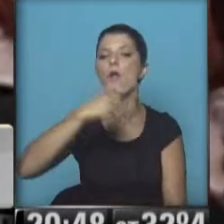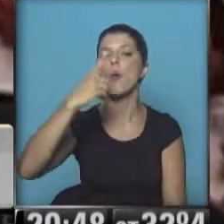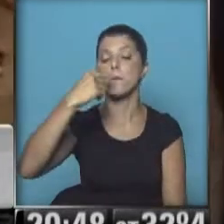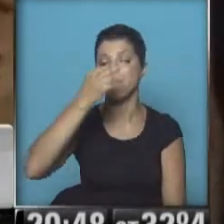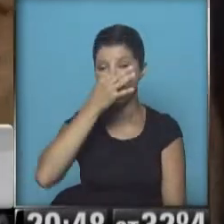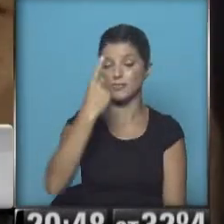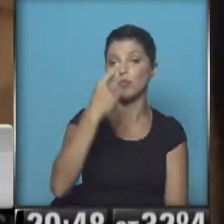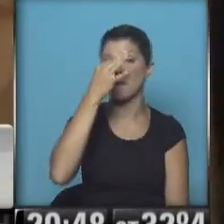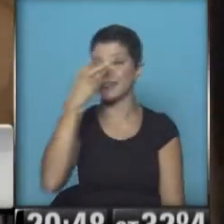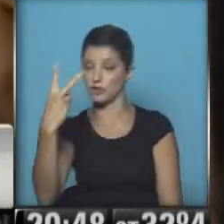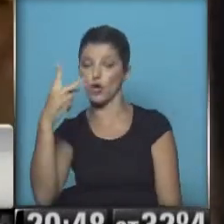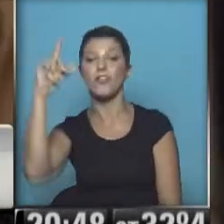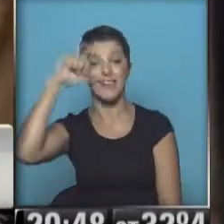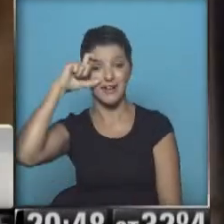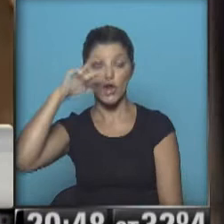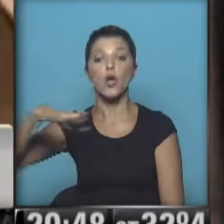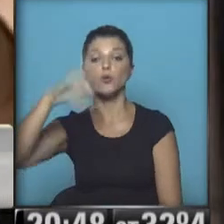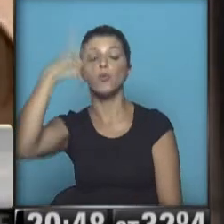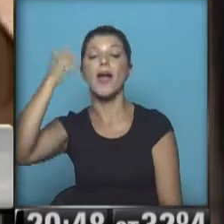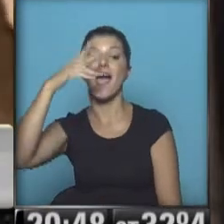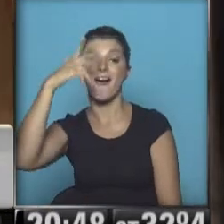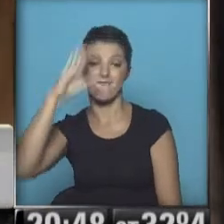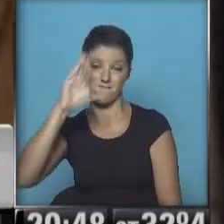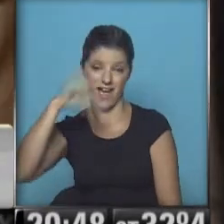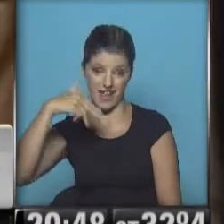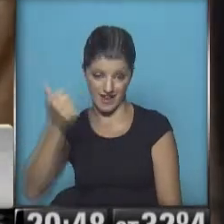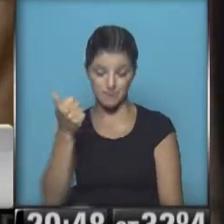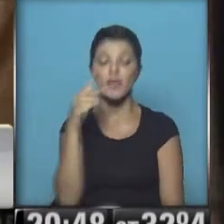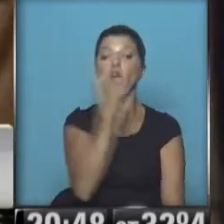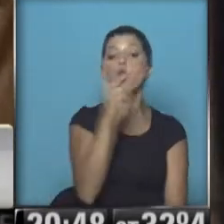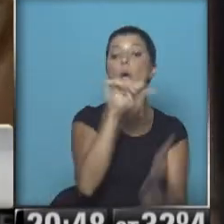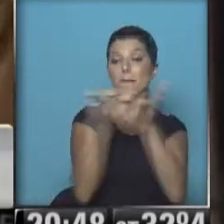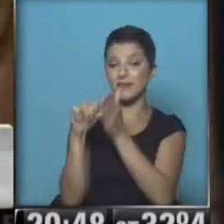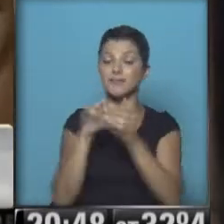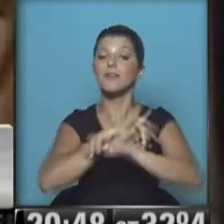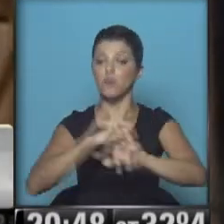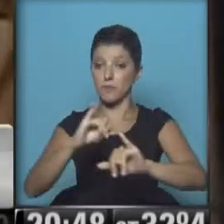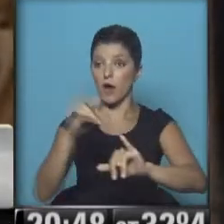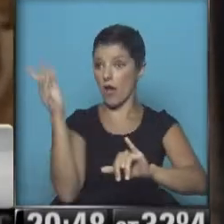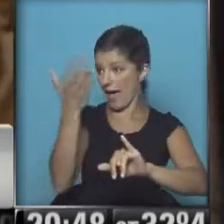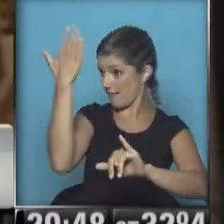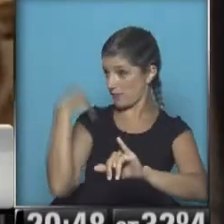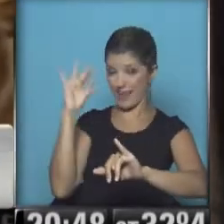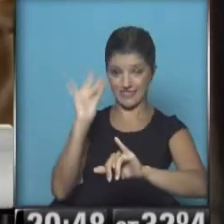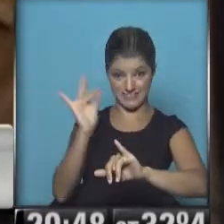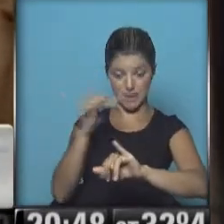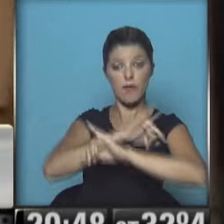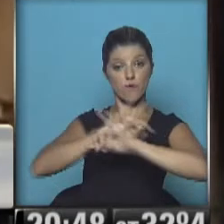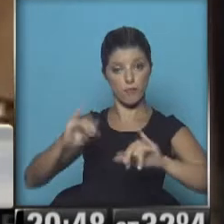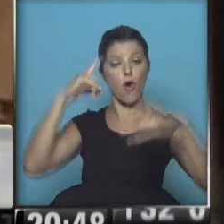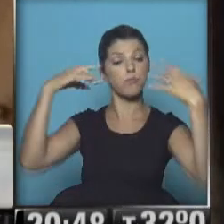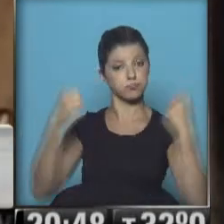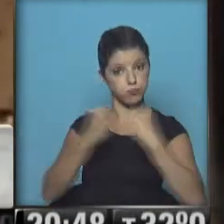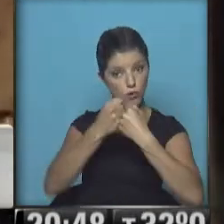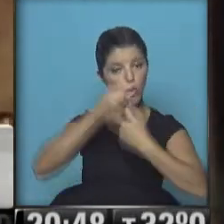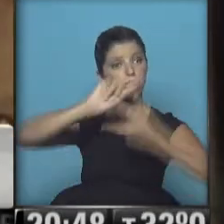21 y 22 de enero en La Habana. Estados Unidos y Cuba anunciaron en paralelo el pasado mes de diciembre un acuerdo para restablecer las